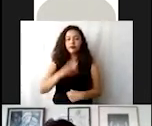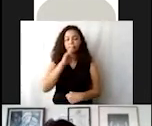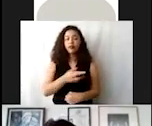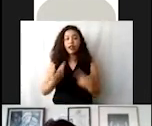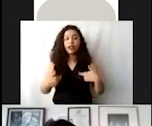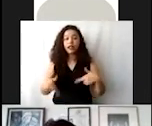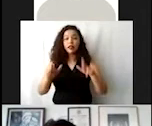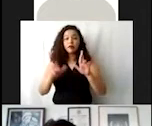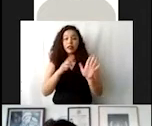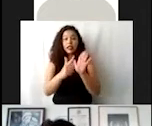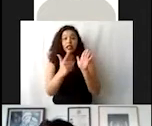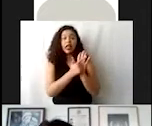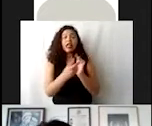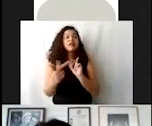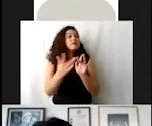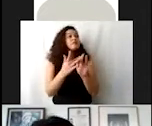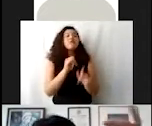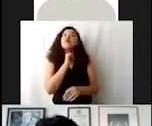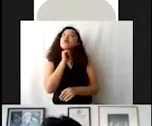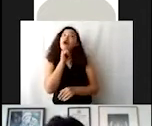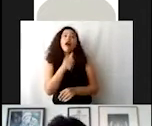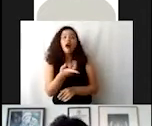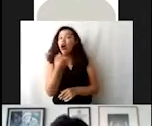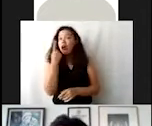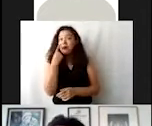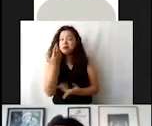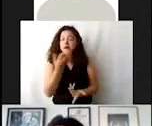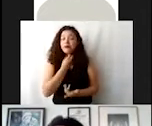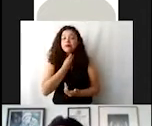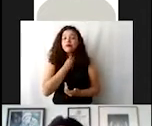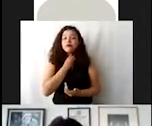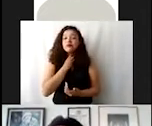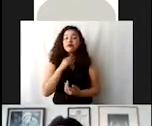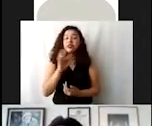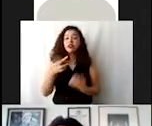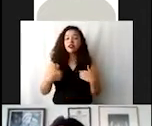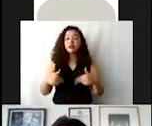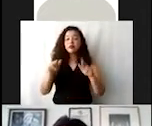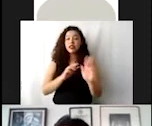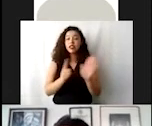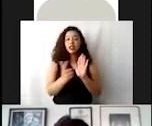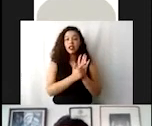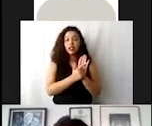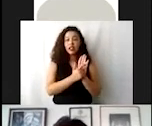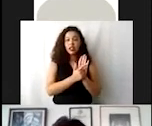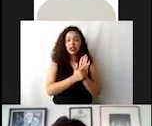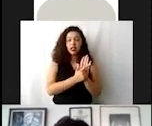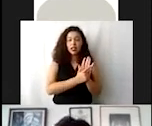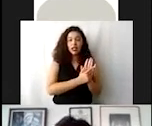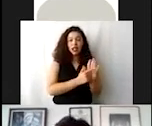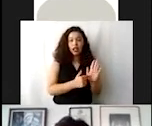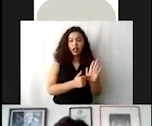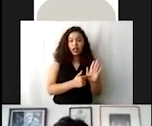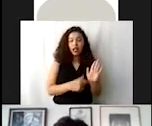legal. Pero fíjense, de no encontrar al representante legal, no es lo mismo que no te haya localizado. Sí